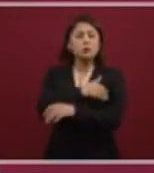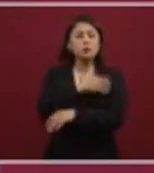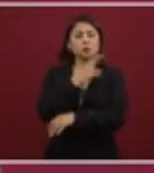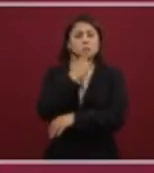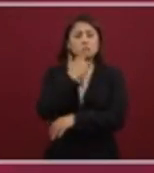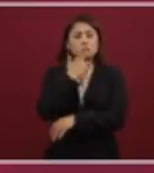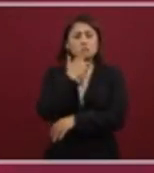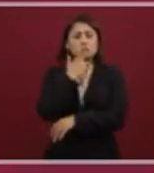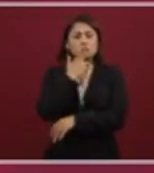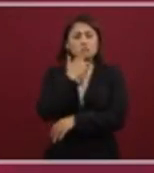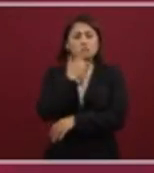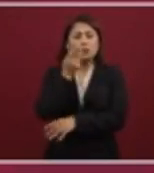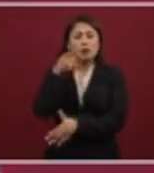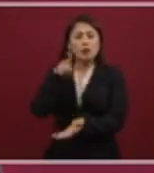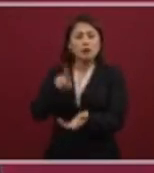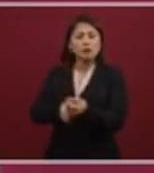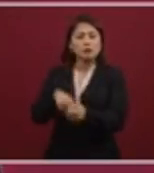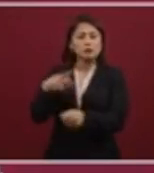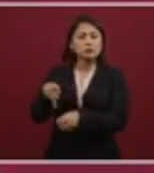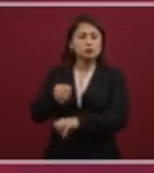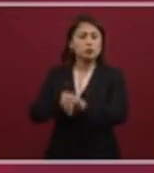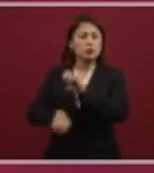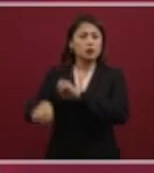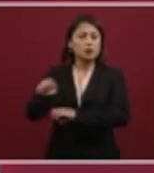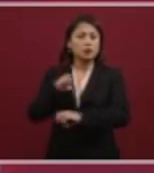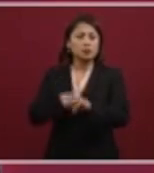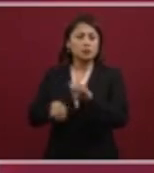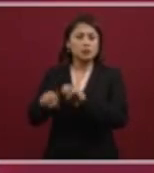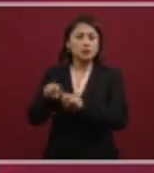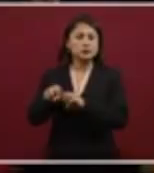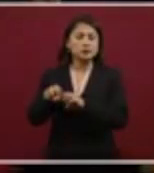fortalecer sus activos,